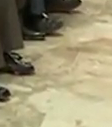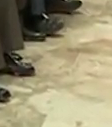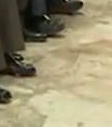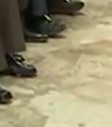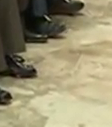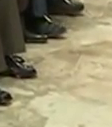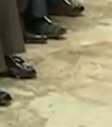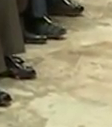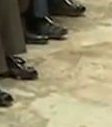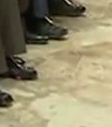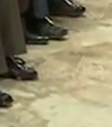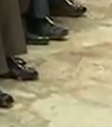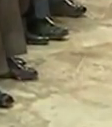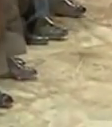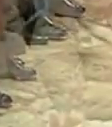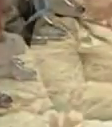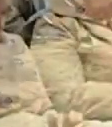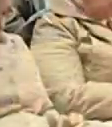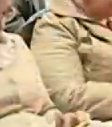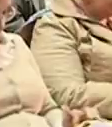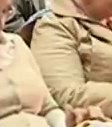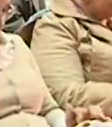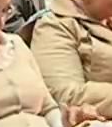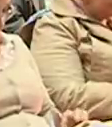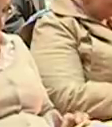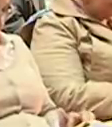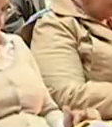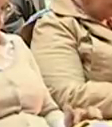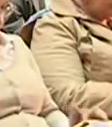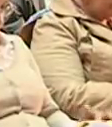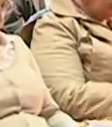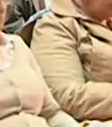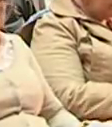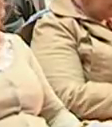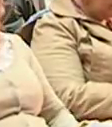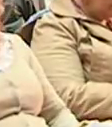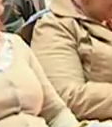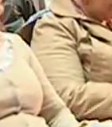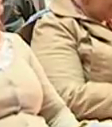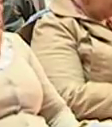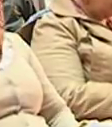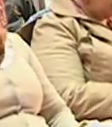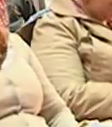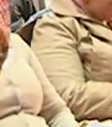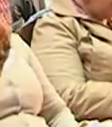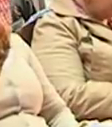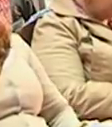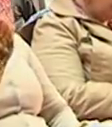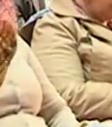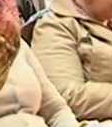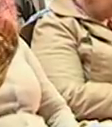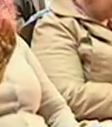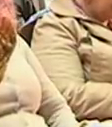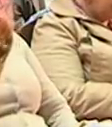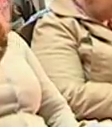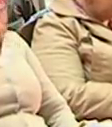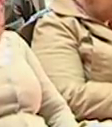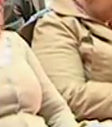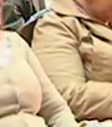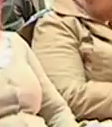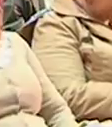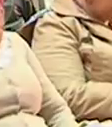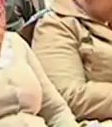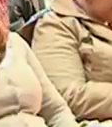que antes de ser la compañera por la eternidad